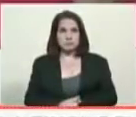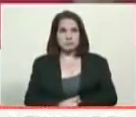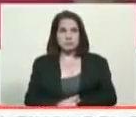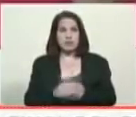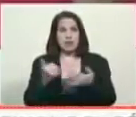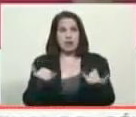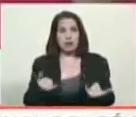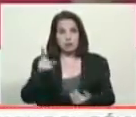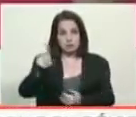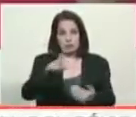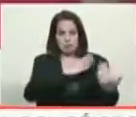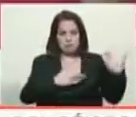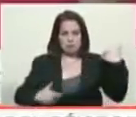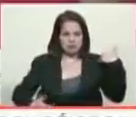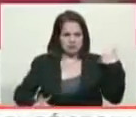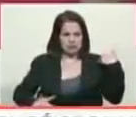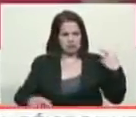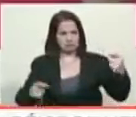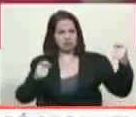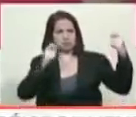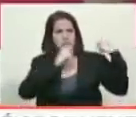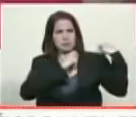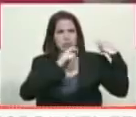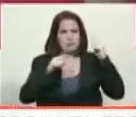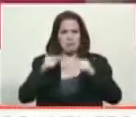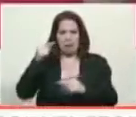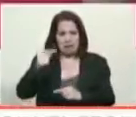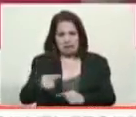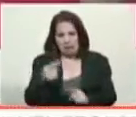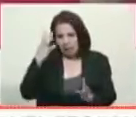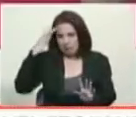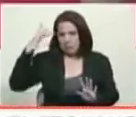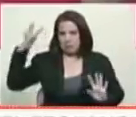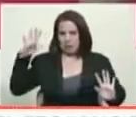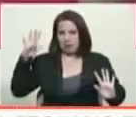también es presidente de la República. Mañana me imagino